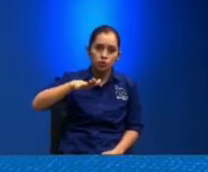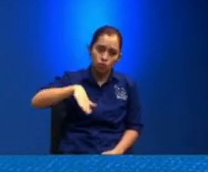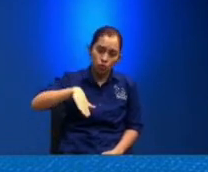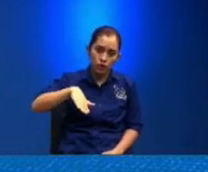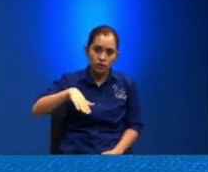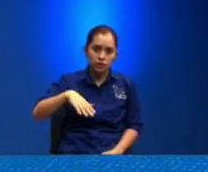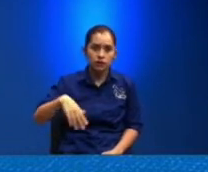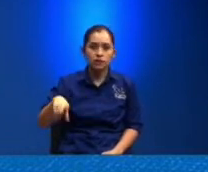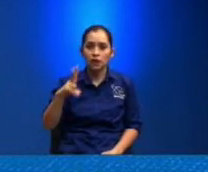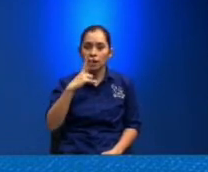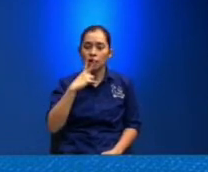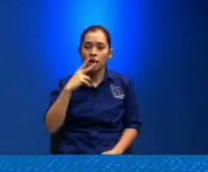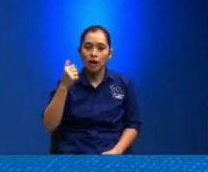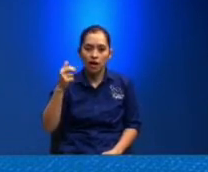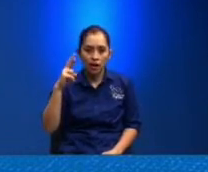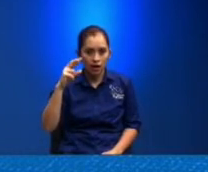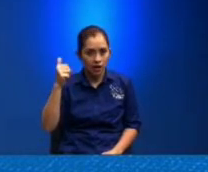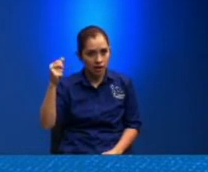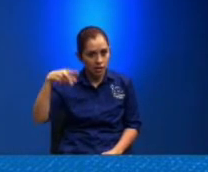mirémoslo